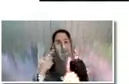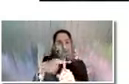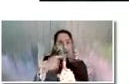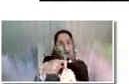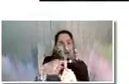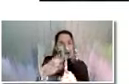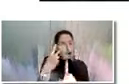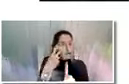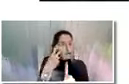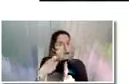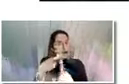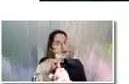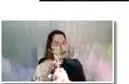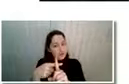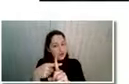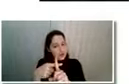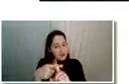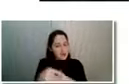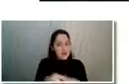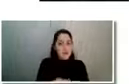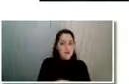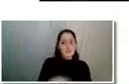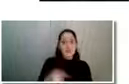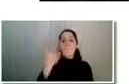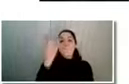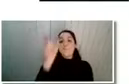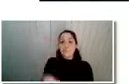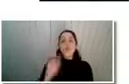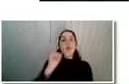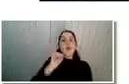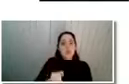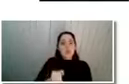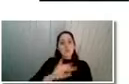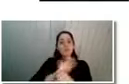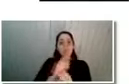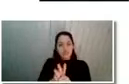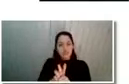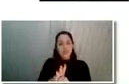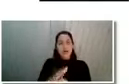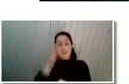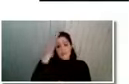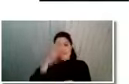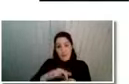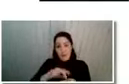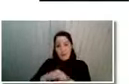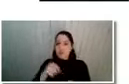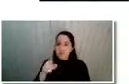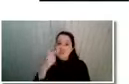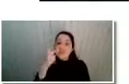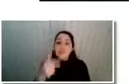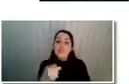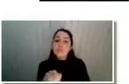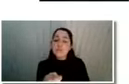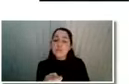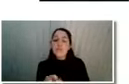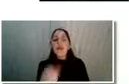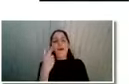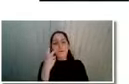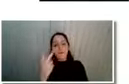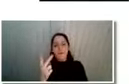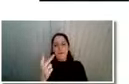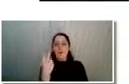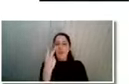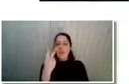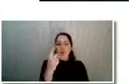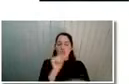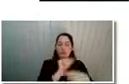O sea, esa persona sí tenía el virus. Se ve aquí con dos bandas. Tenemos la curva, azul, que es